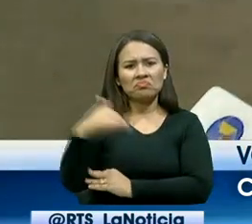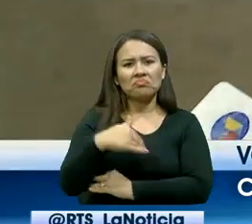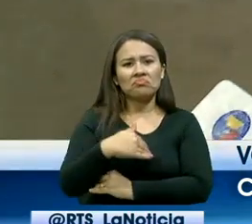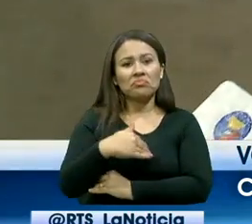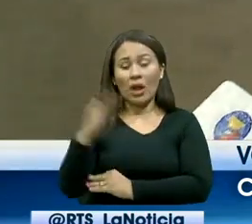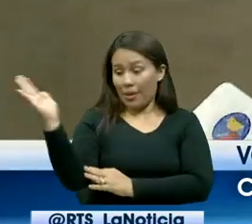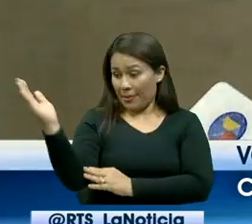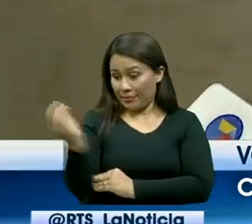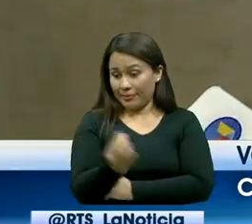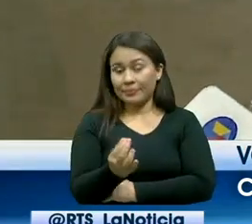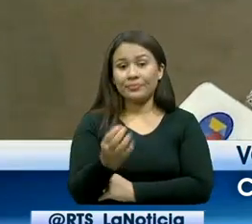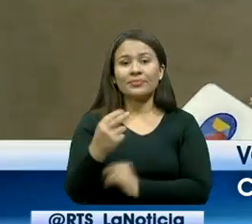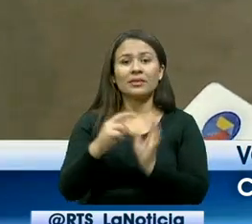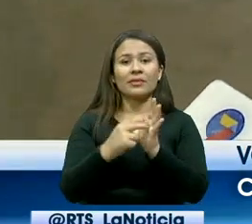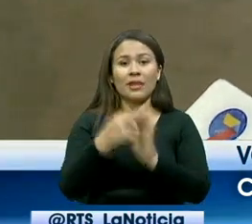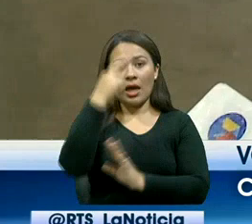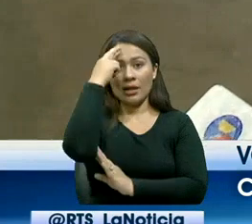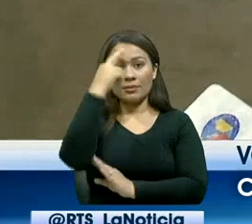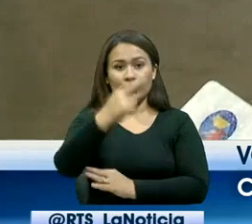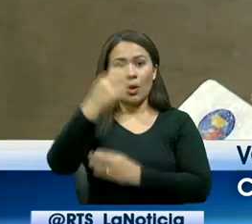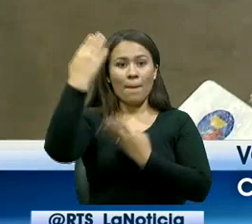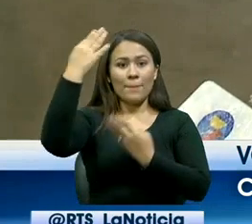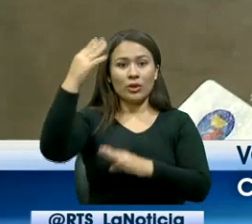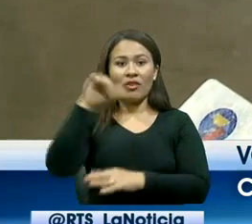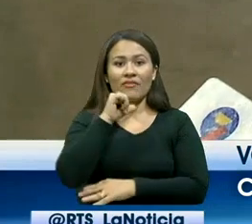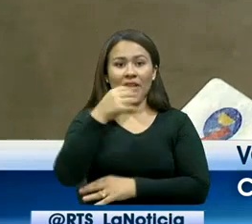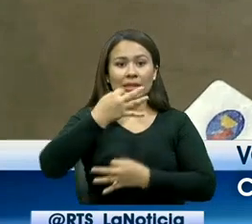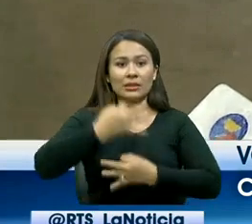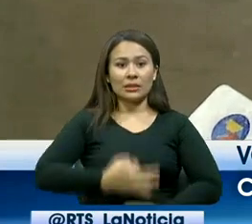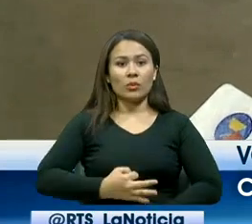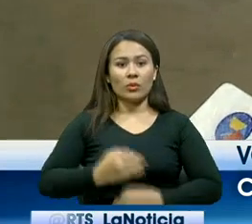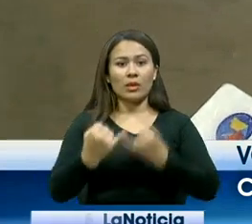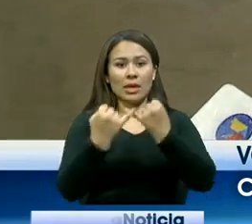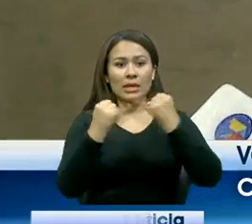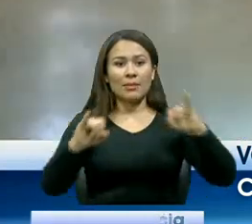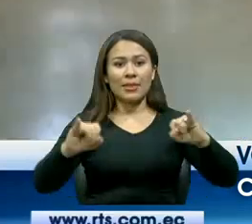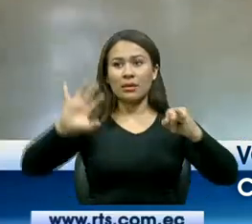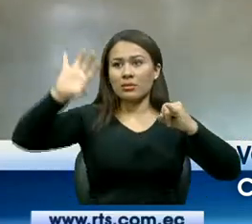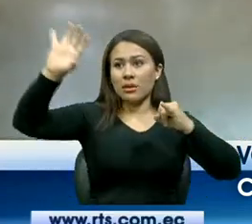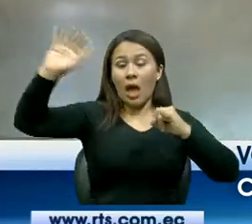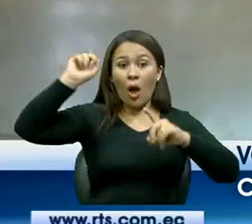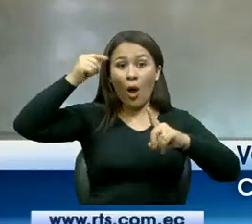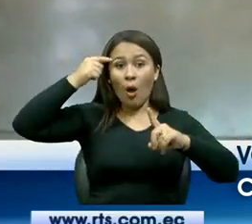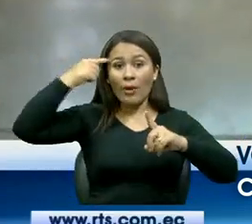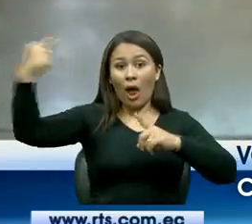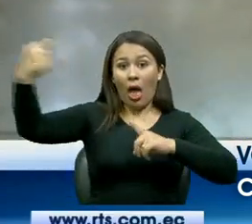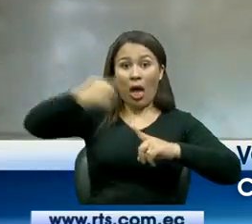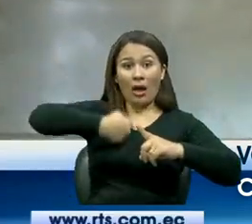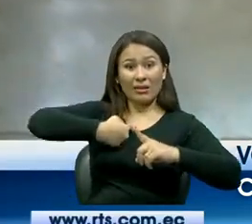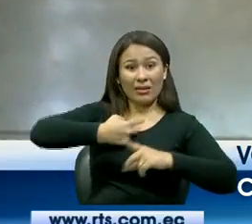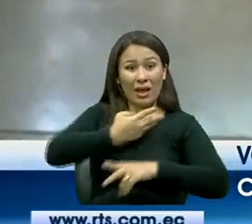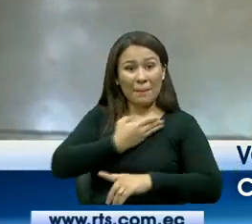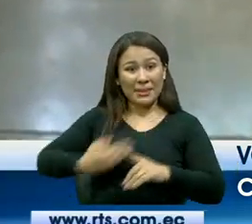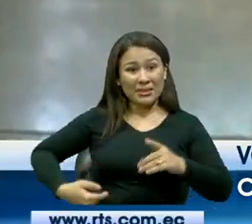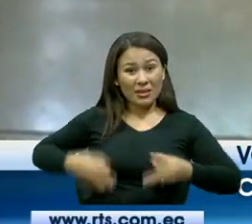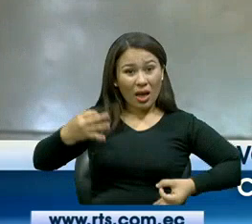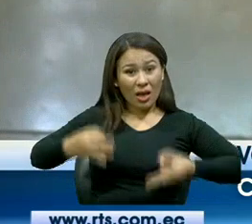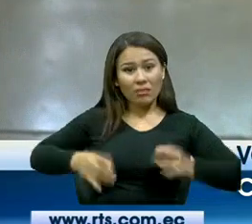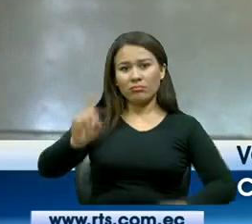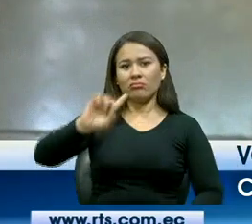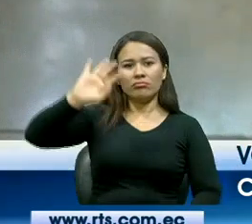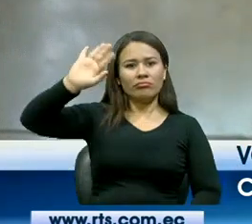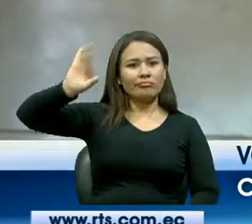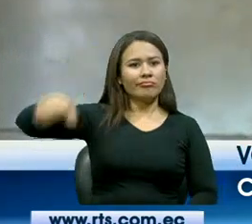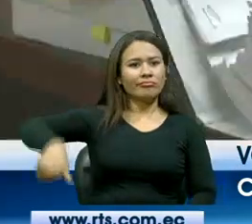Justamente responsabilidad política por no garantizar la independencia de funciones. que los mails son prueba suficiente, aunque no